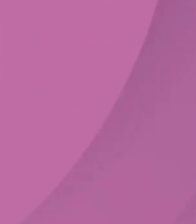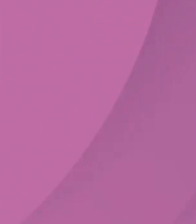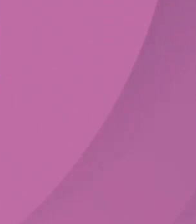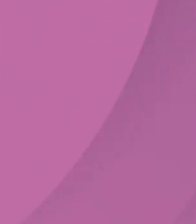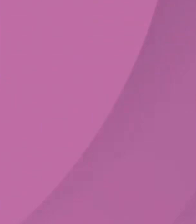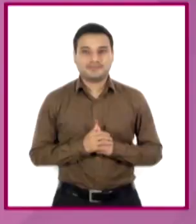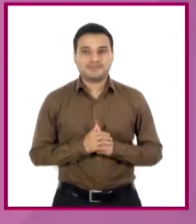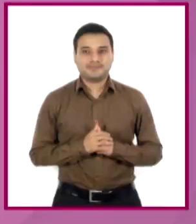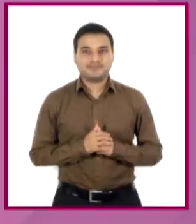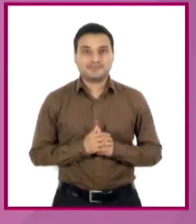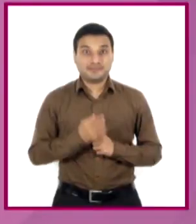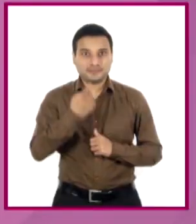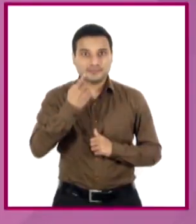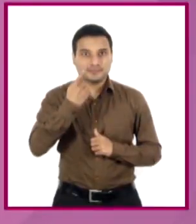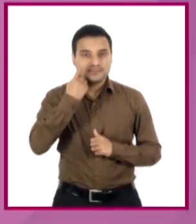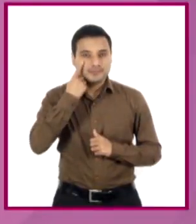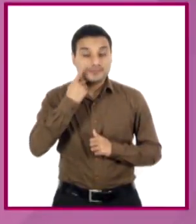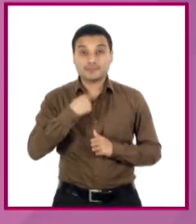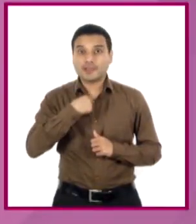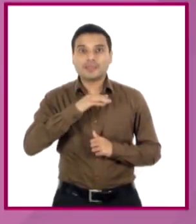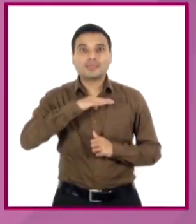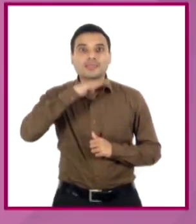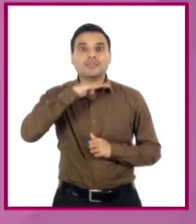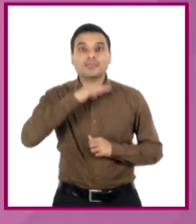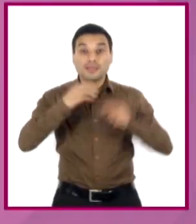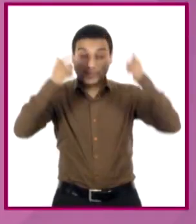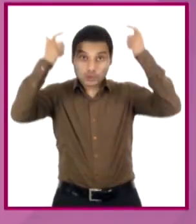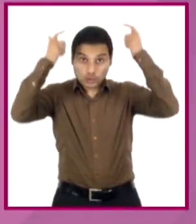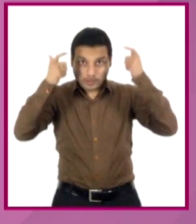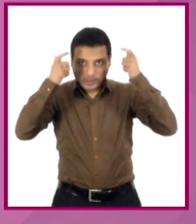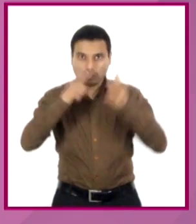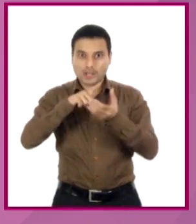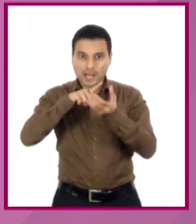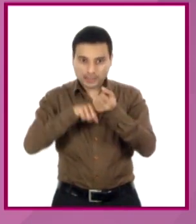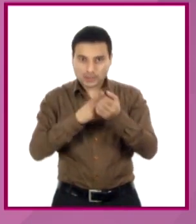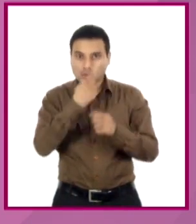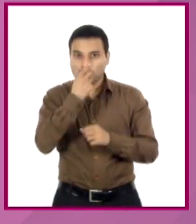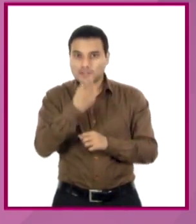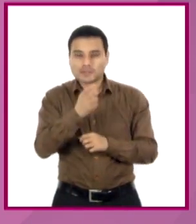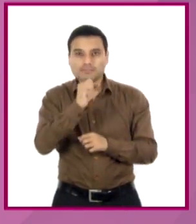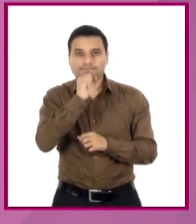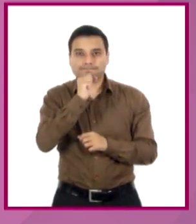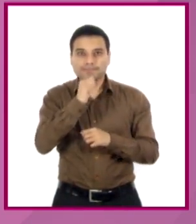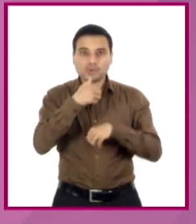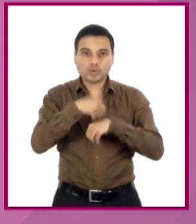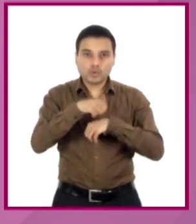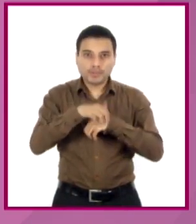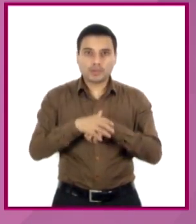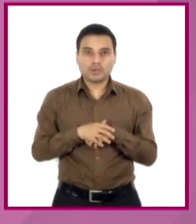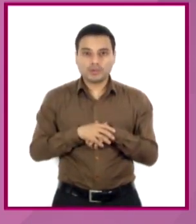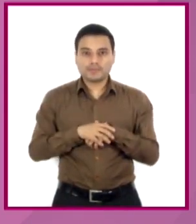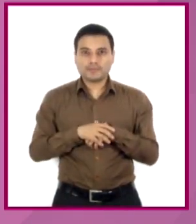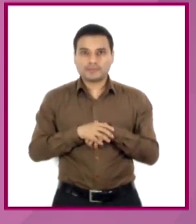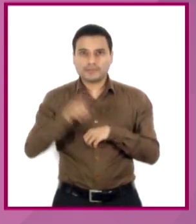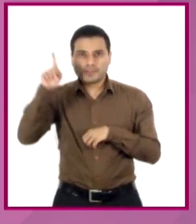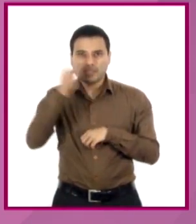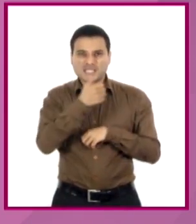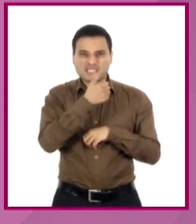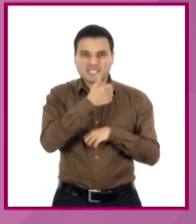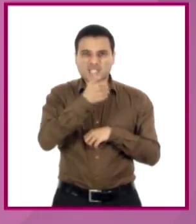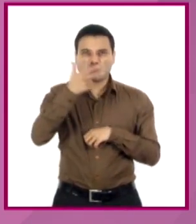¡Mira! No me había fijado que los sombreros tienen tallas. Creo que este me queda bien.